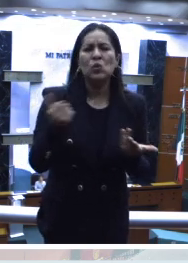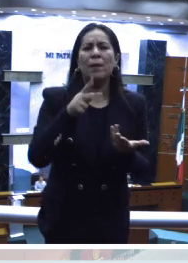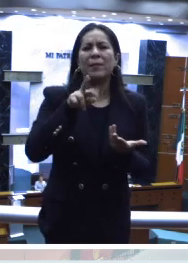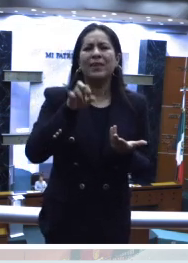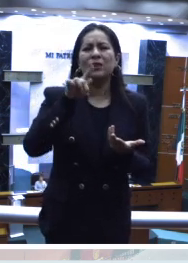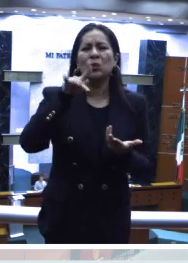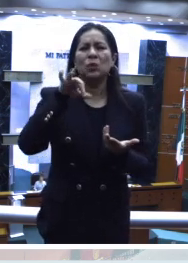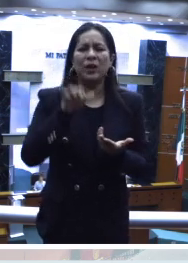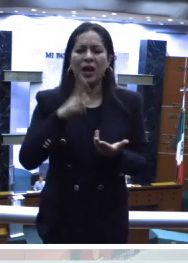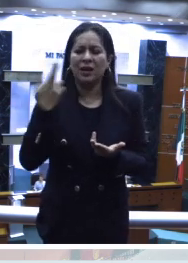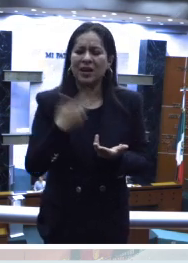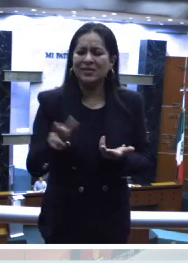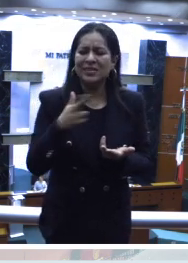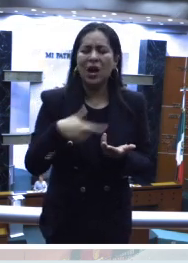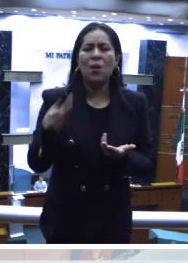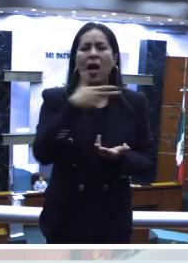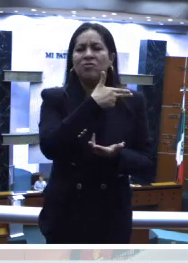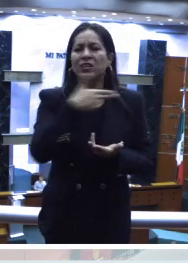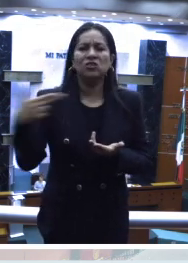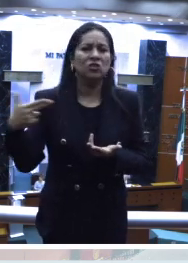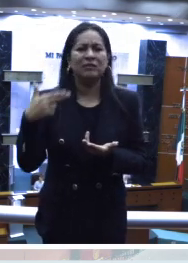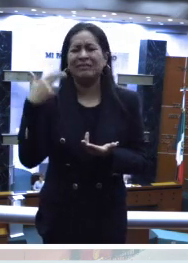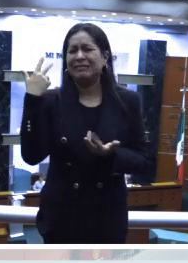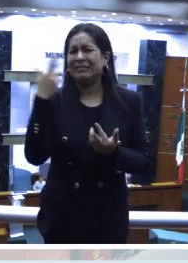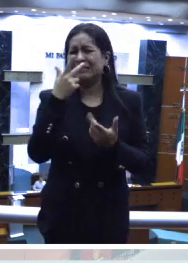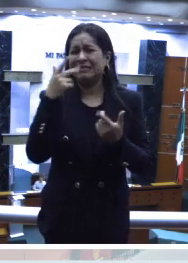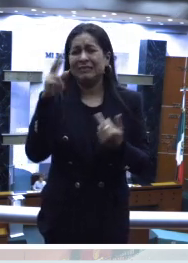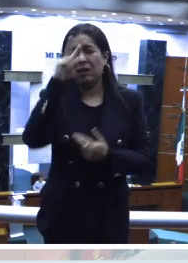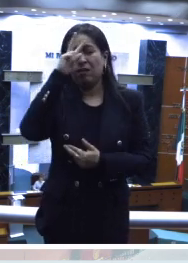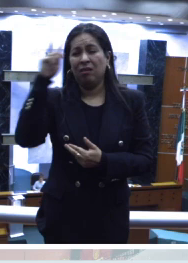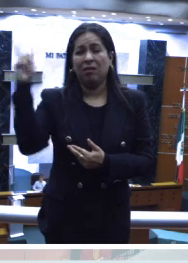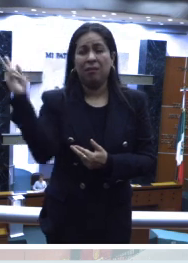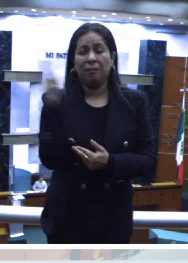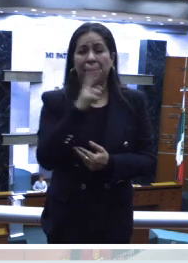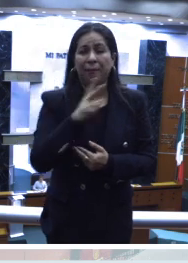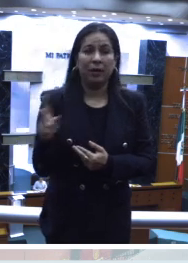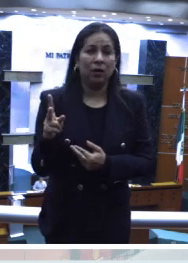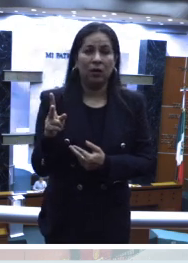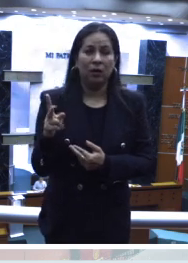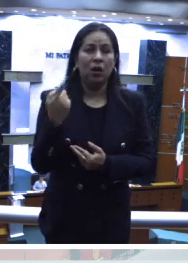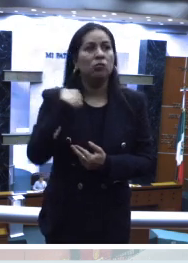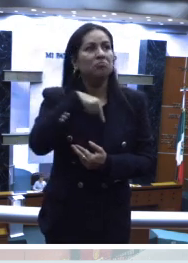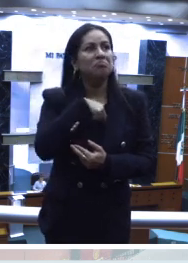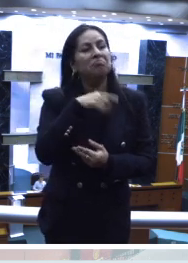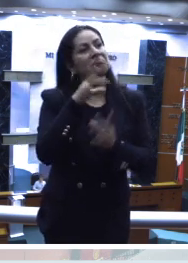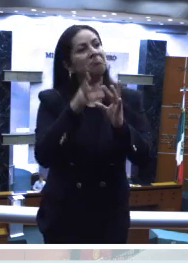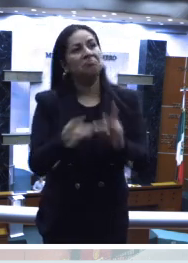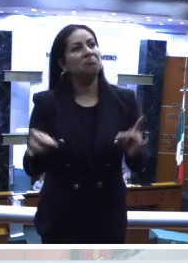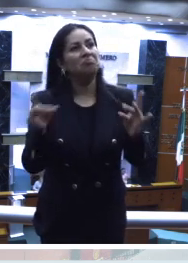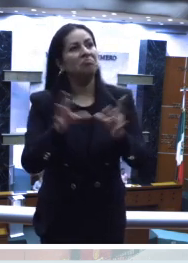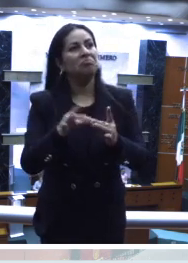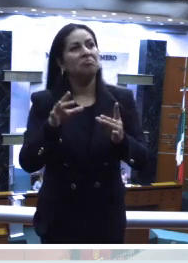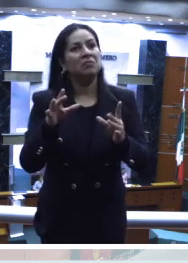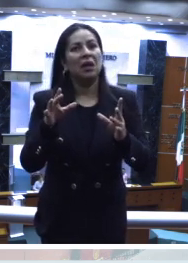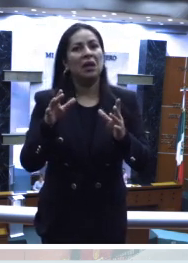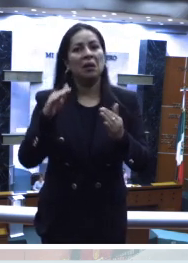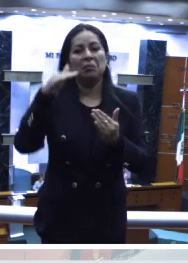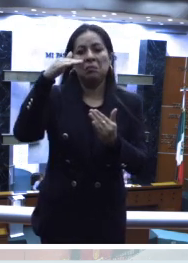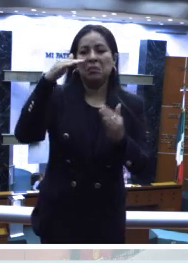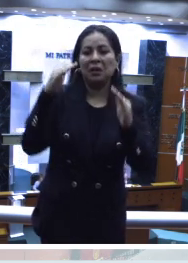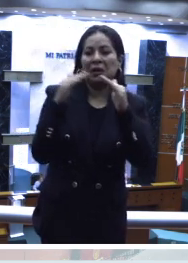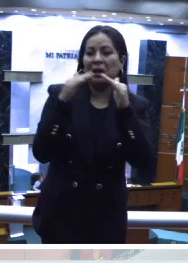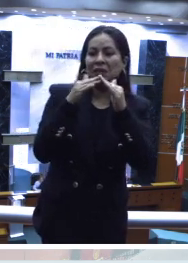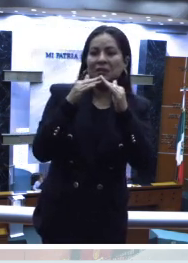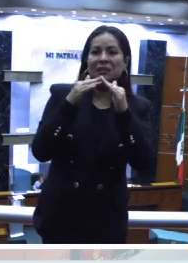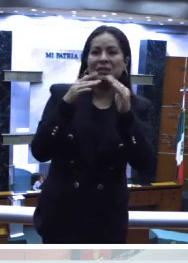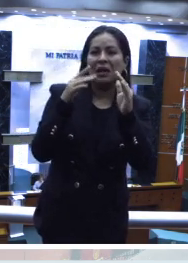restaurantes y hoteles ha sido severamente dañada no estamos hablando de enramadas sino